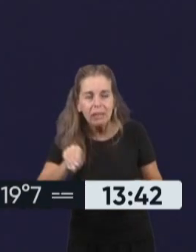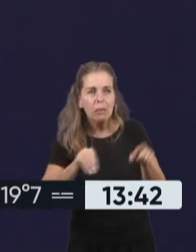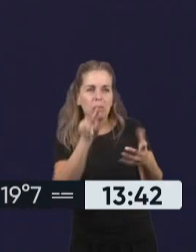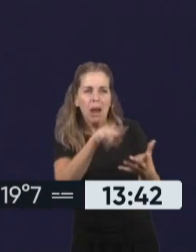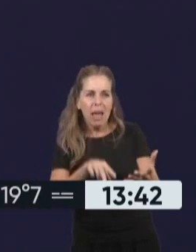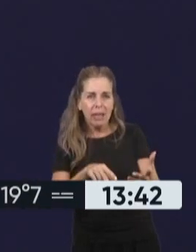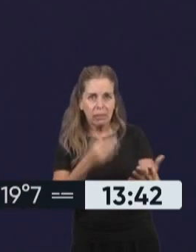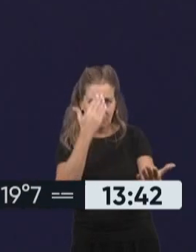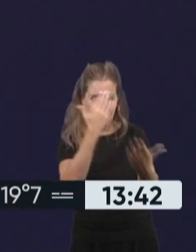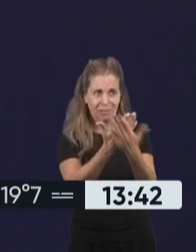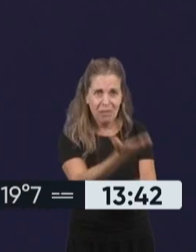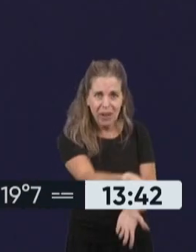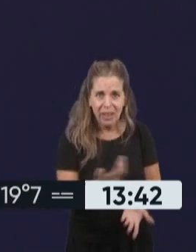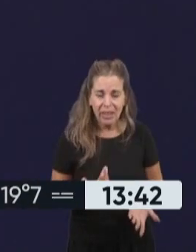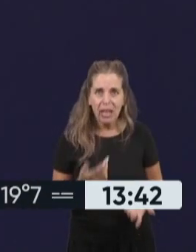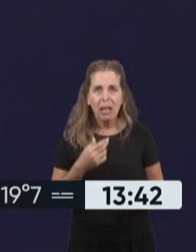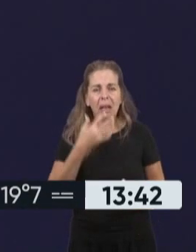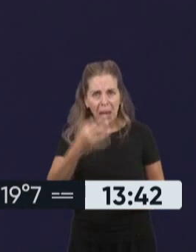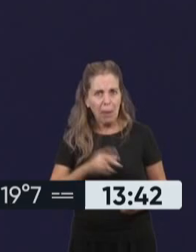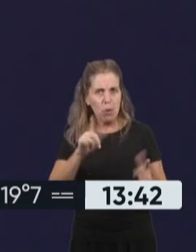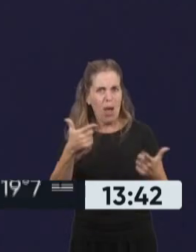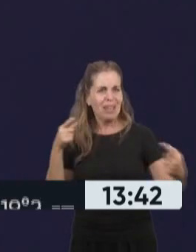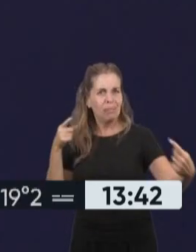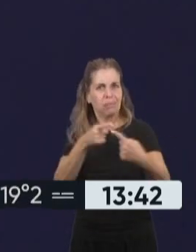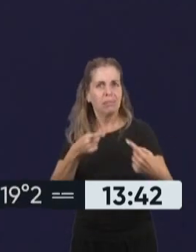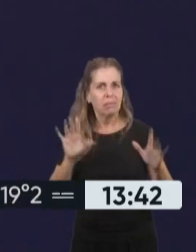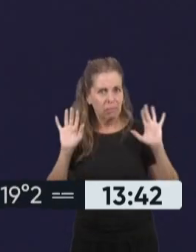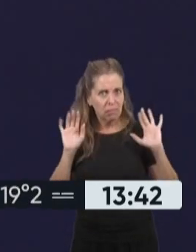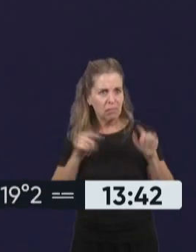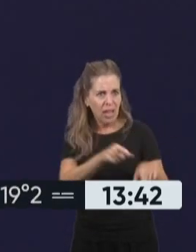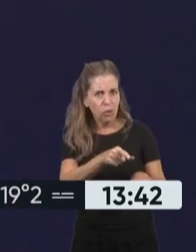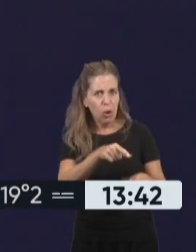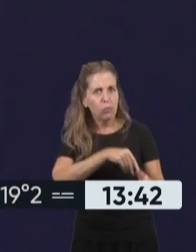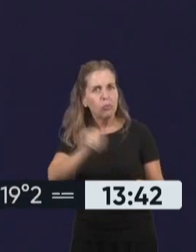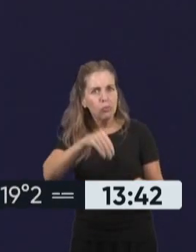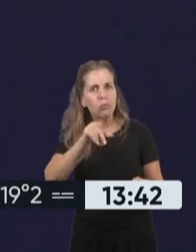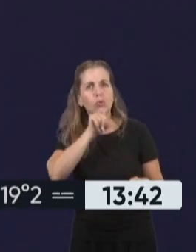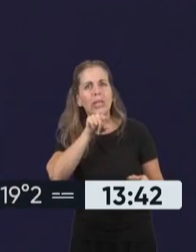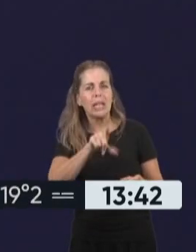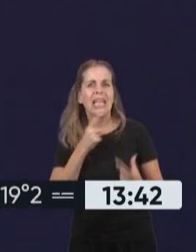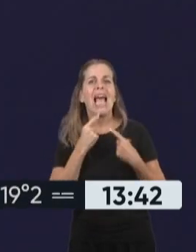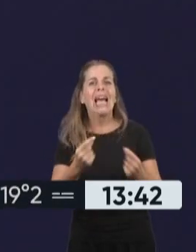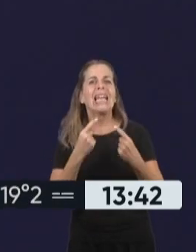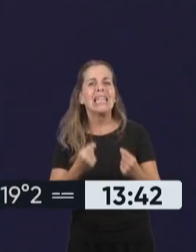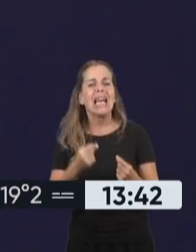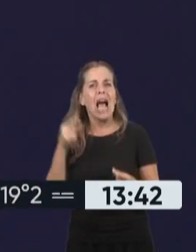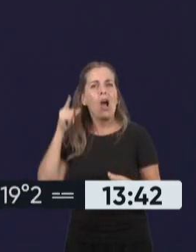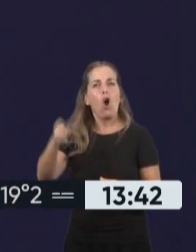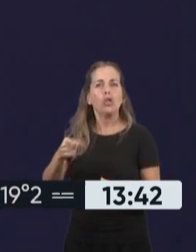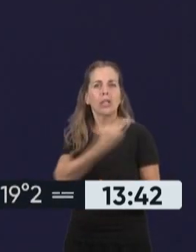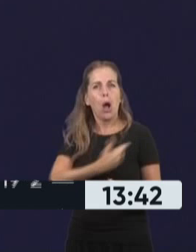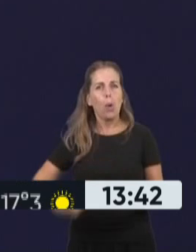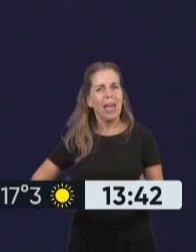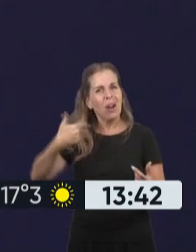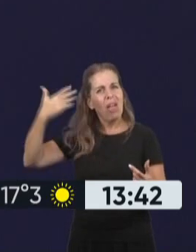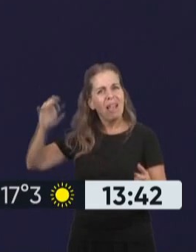ninguna inconsistencia y es una gran crítica a 80 años de mala política económica, a una